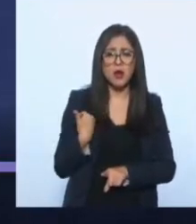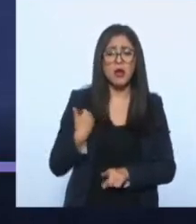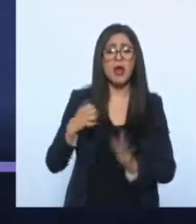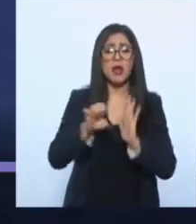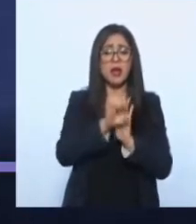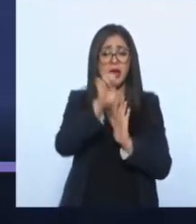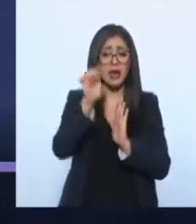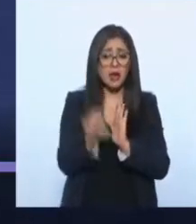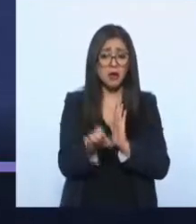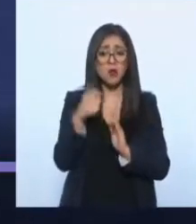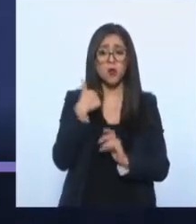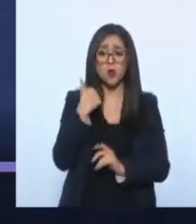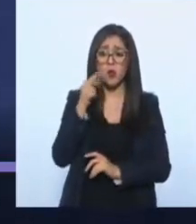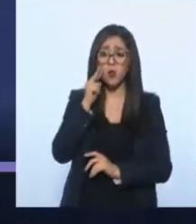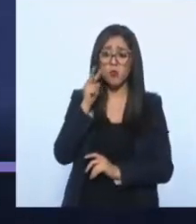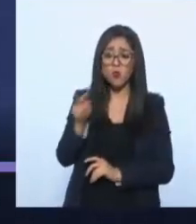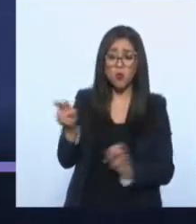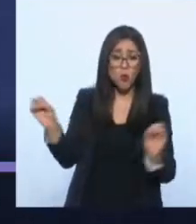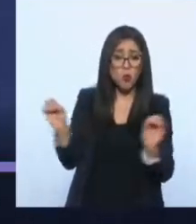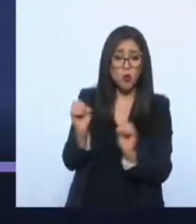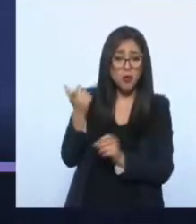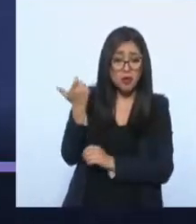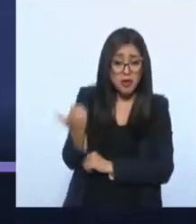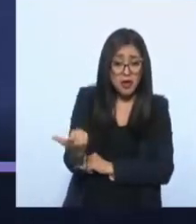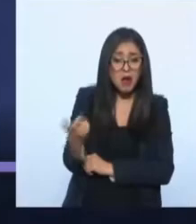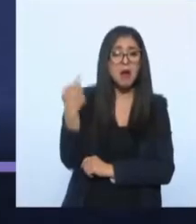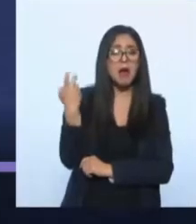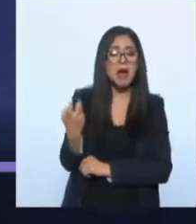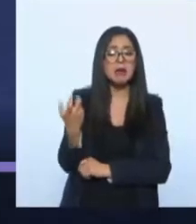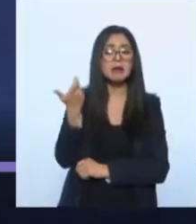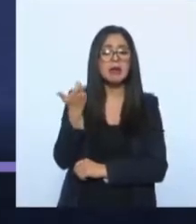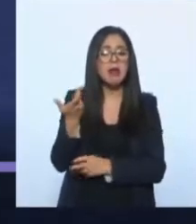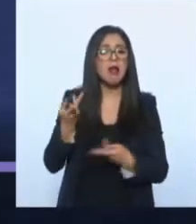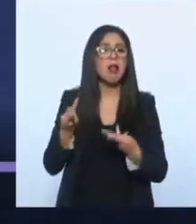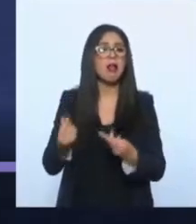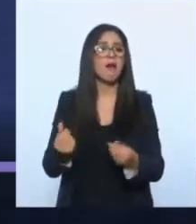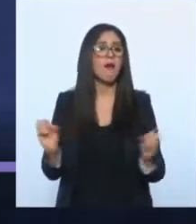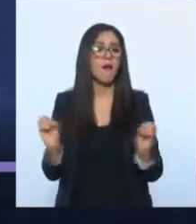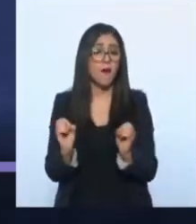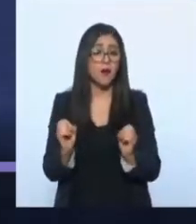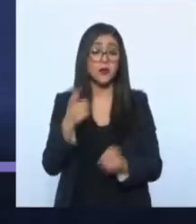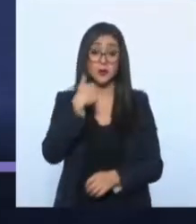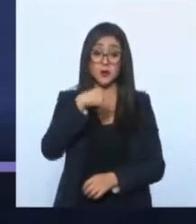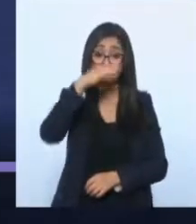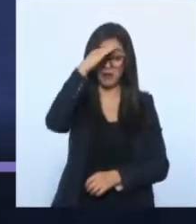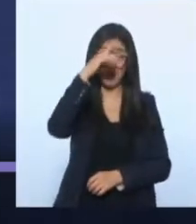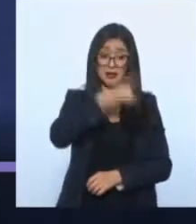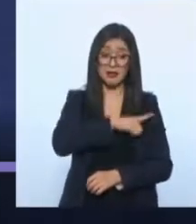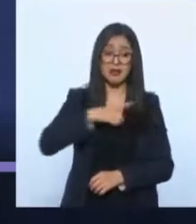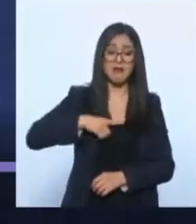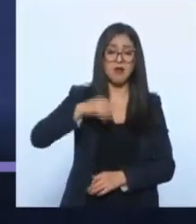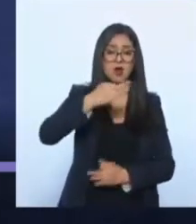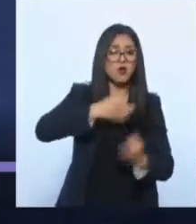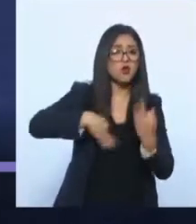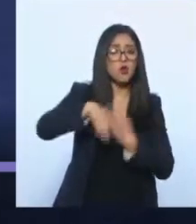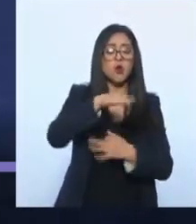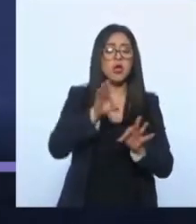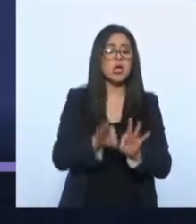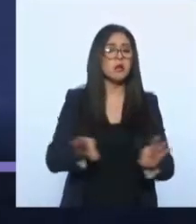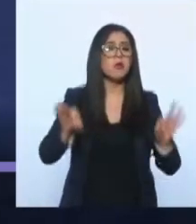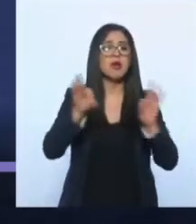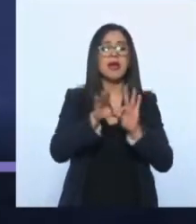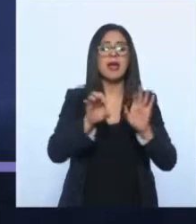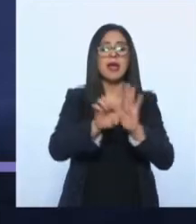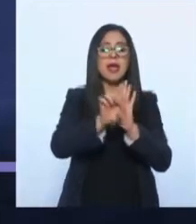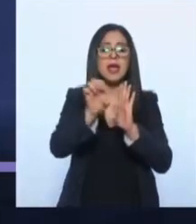es dinero no gastado. Y es primordial que lo consideren así, porque en el Inter nos podemos atravesar con situaciones